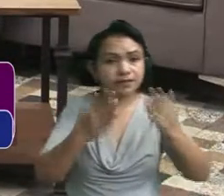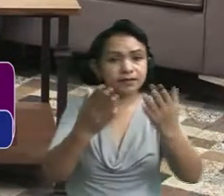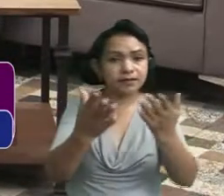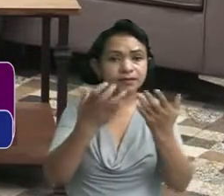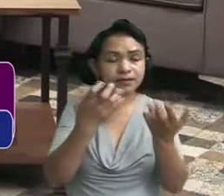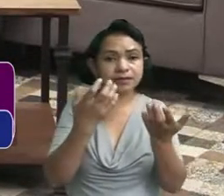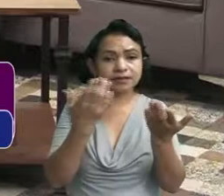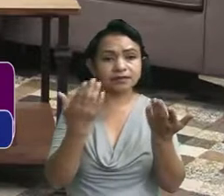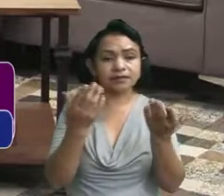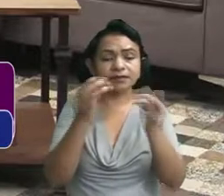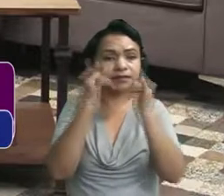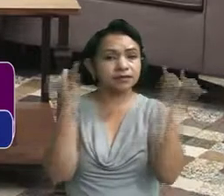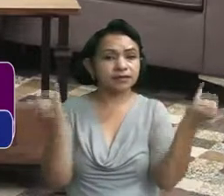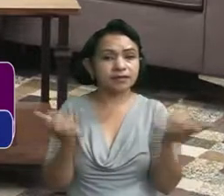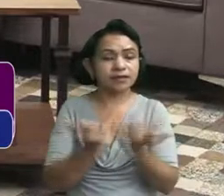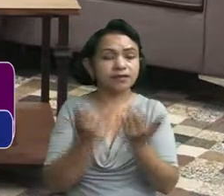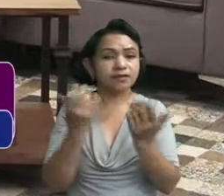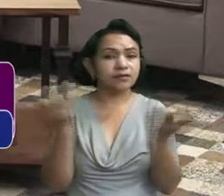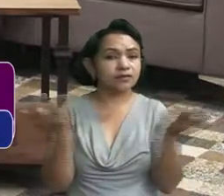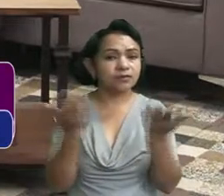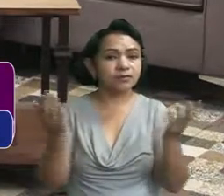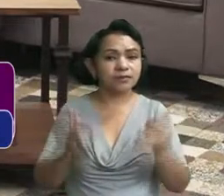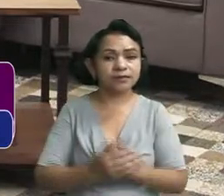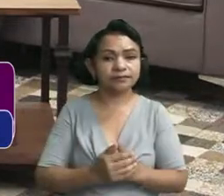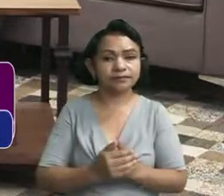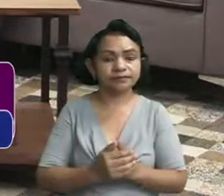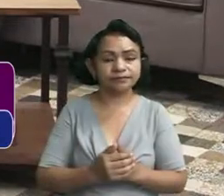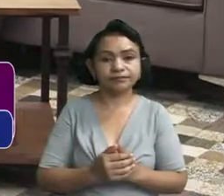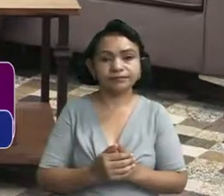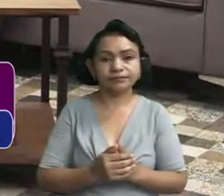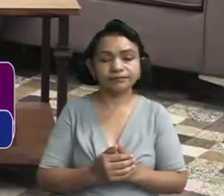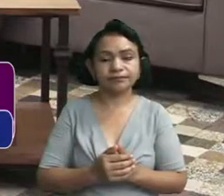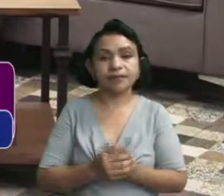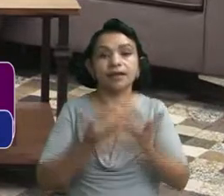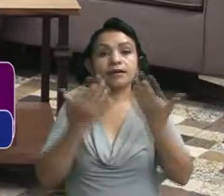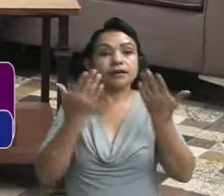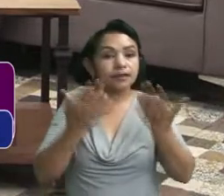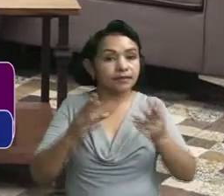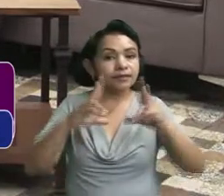se perfila en el ámbito internacional? Bueno, Nicaragua, digamos,